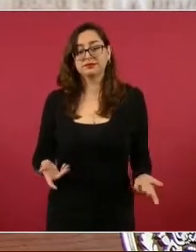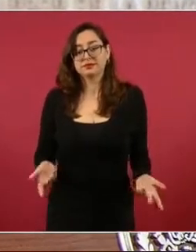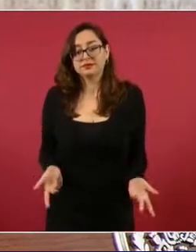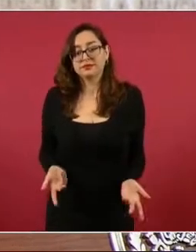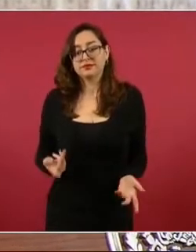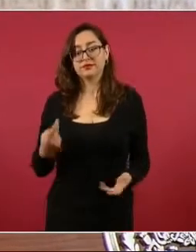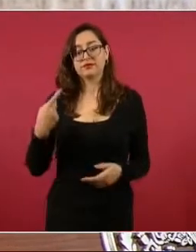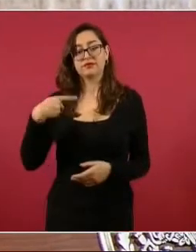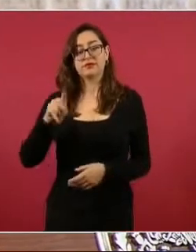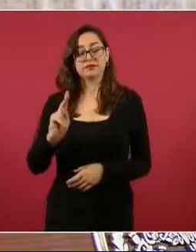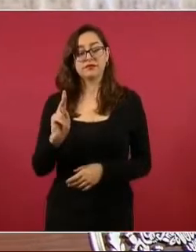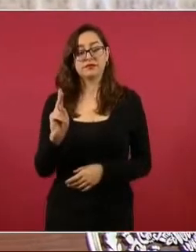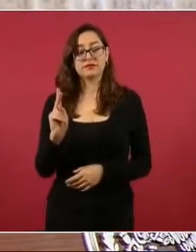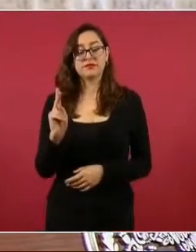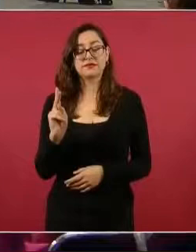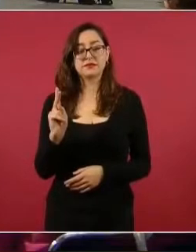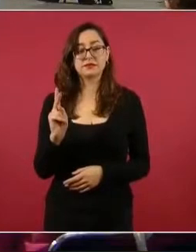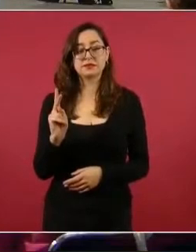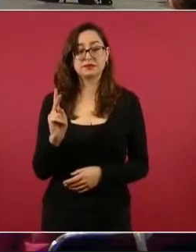si no saben